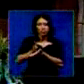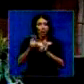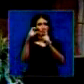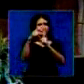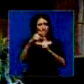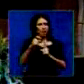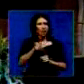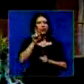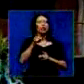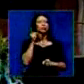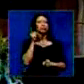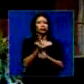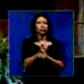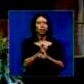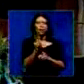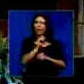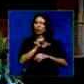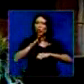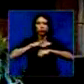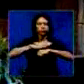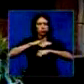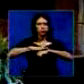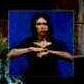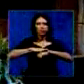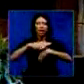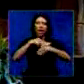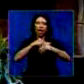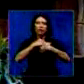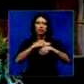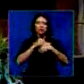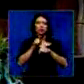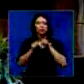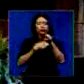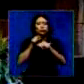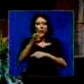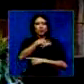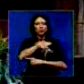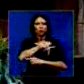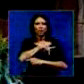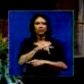debe ser correcto y no se permiten descalificaciones personales.